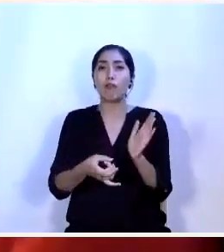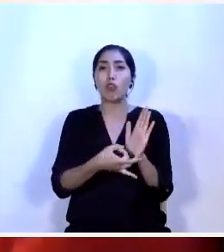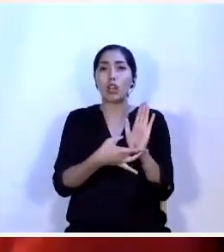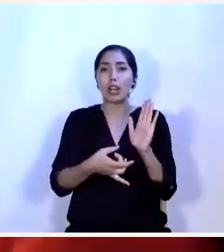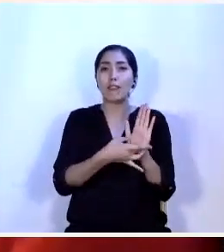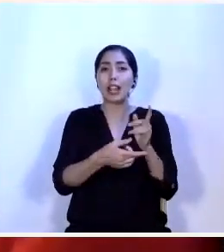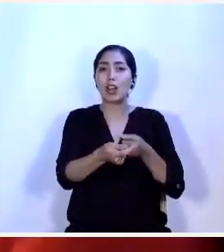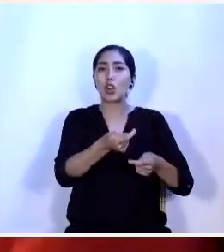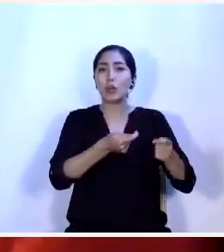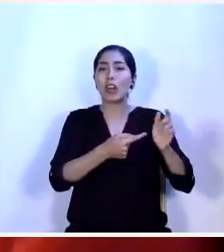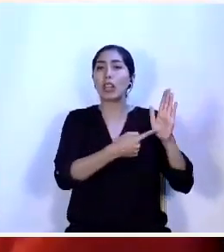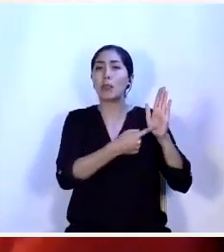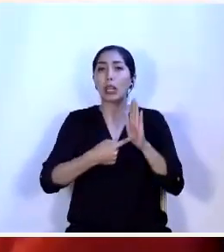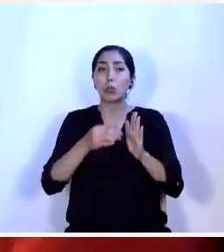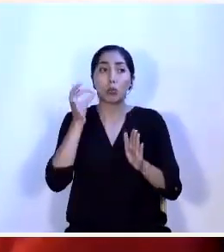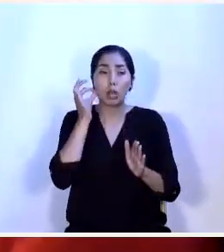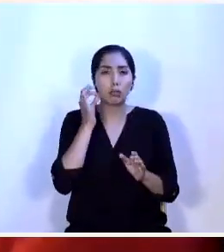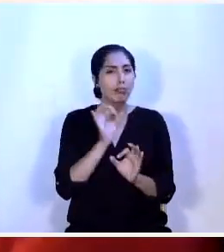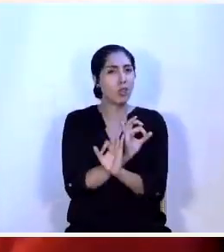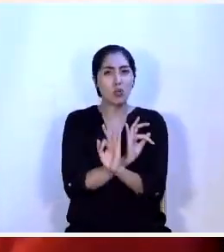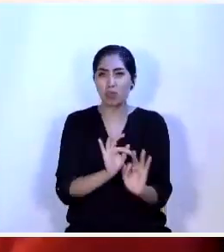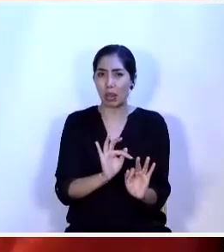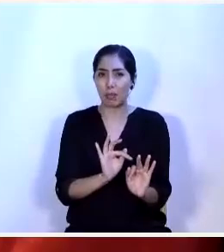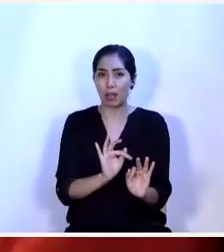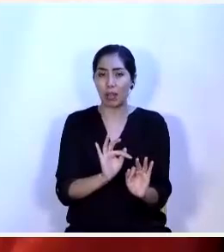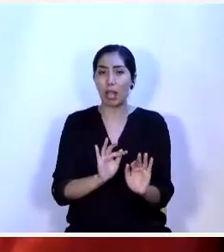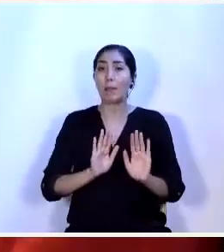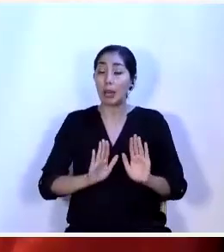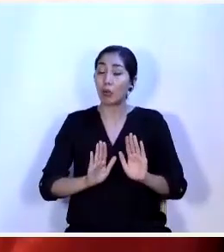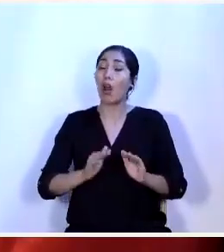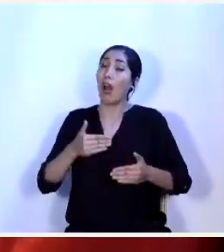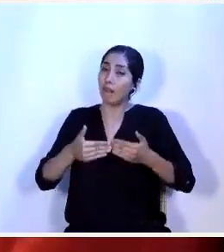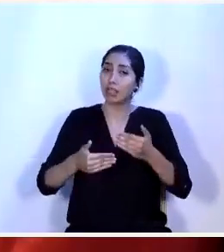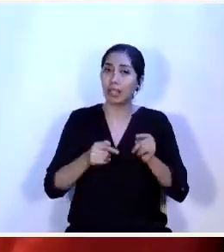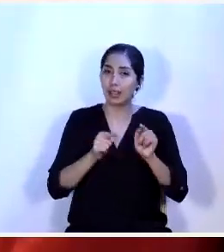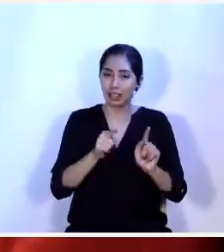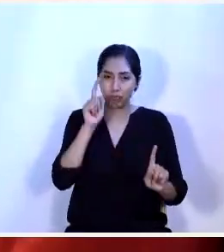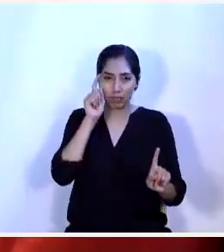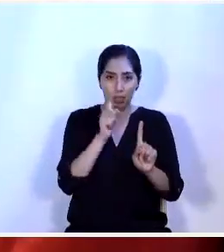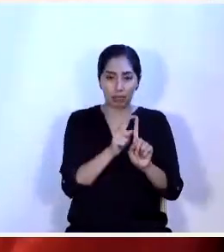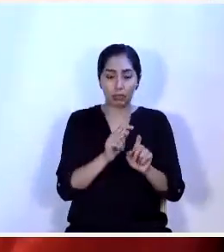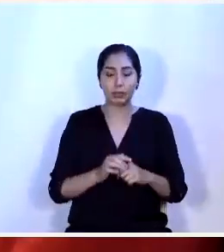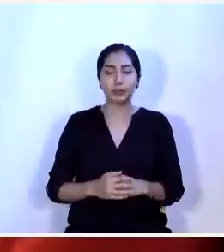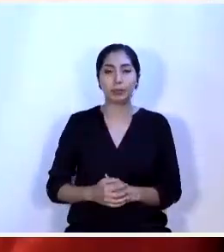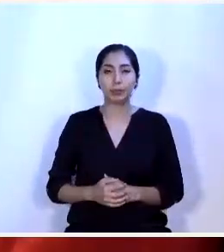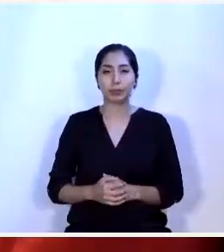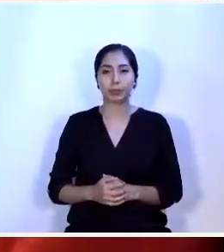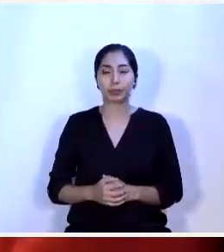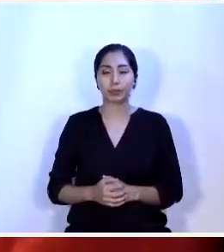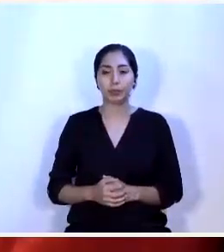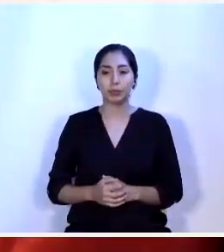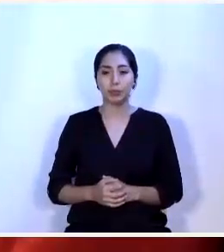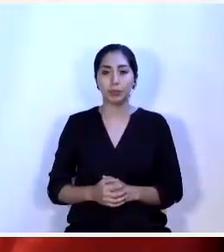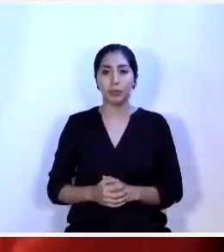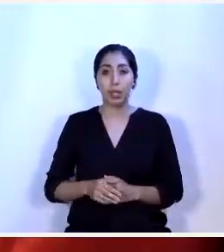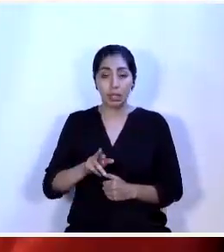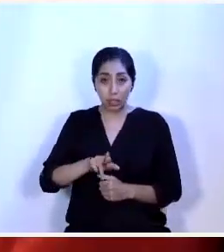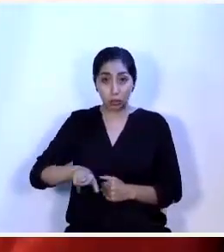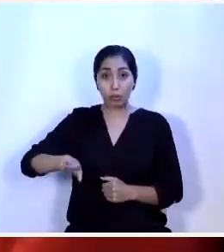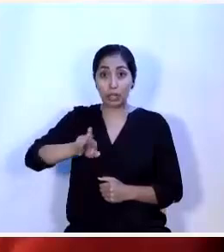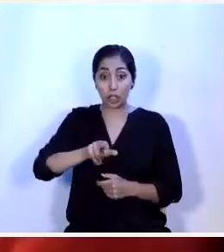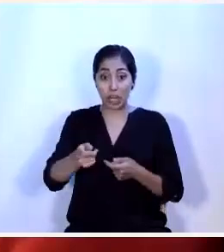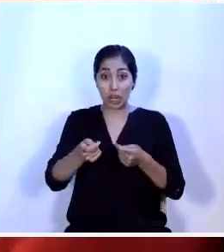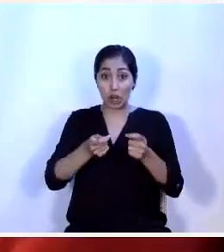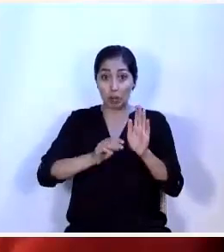económica ni de discriminación hacia las mujeres. Esperamos avanzar en esa dirección. Ahora bien, para que la recuperación económica y la creación